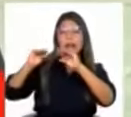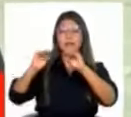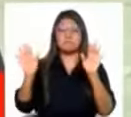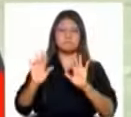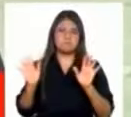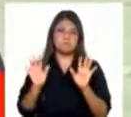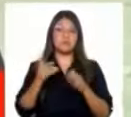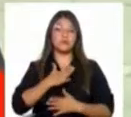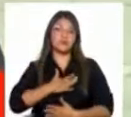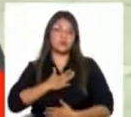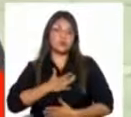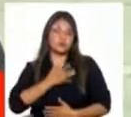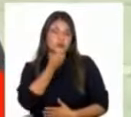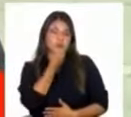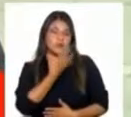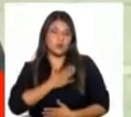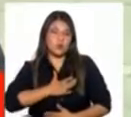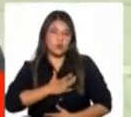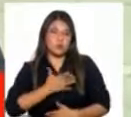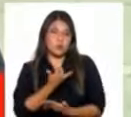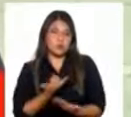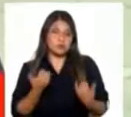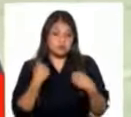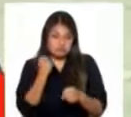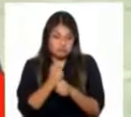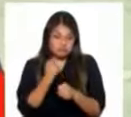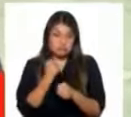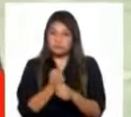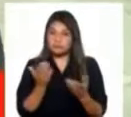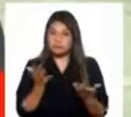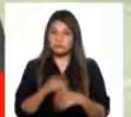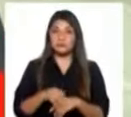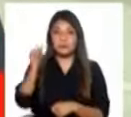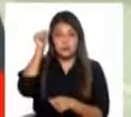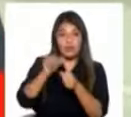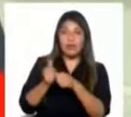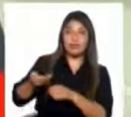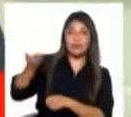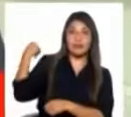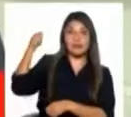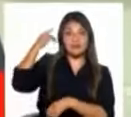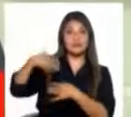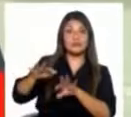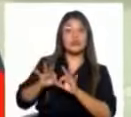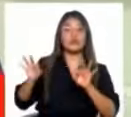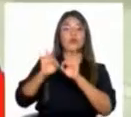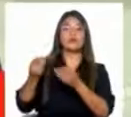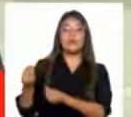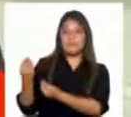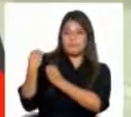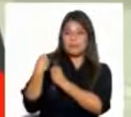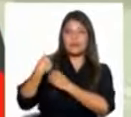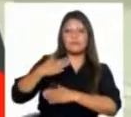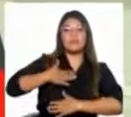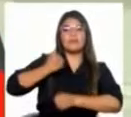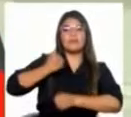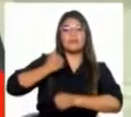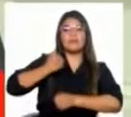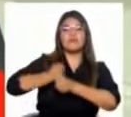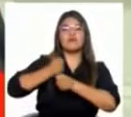rumores. No, yo me siento cómodo trabajando y, como lo dije desde un inicio, estos son cargos de